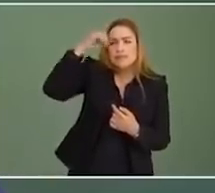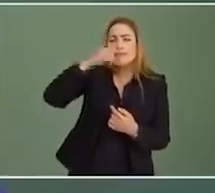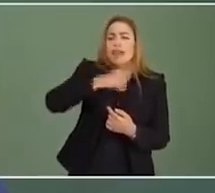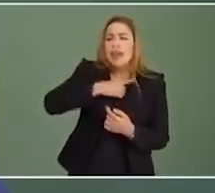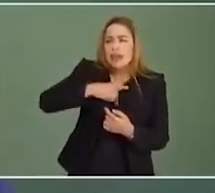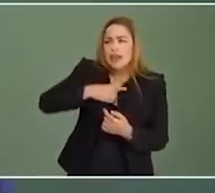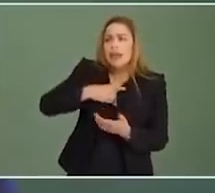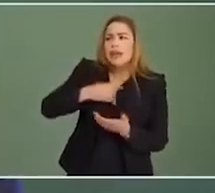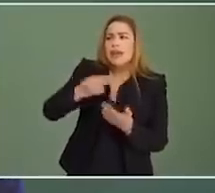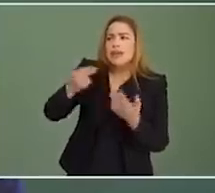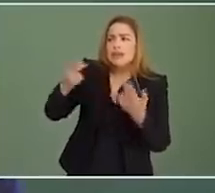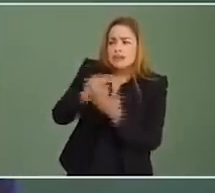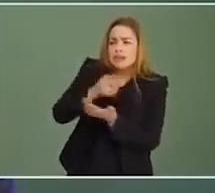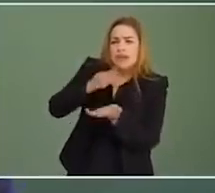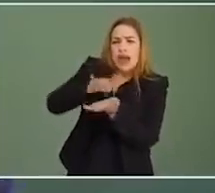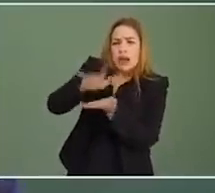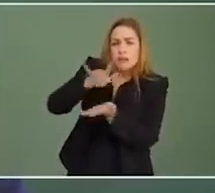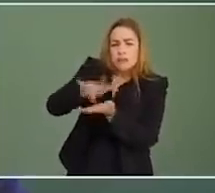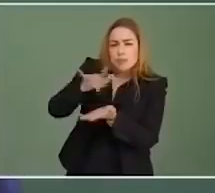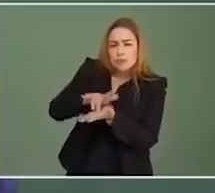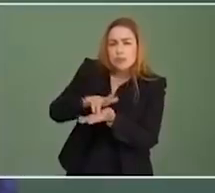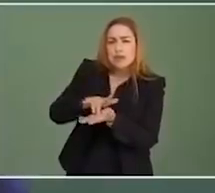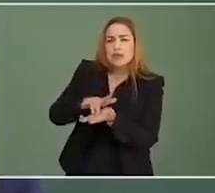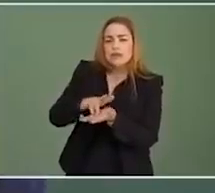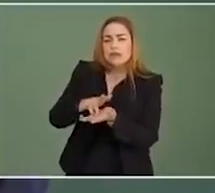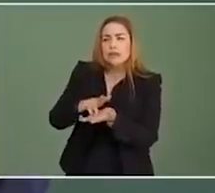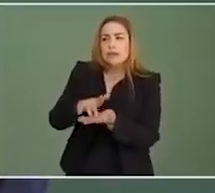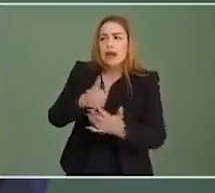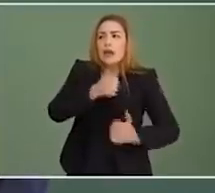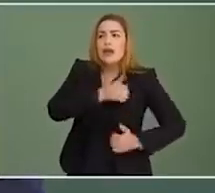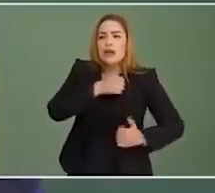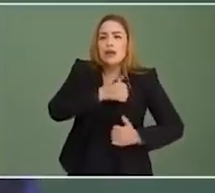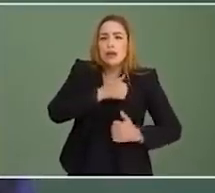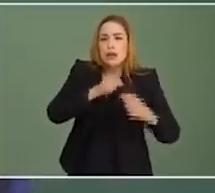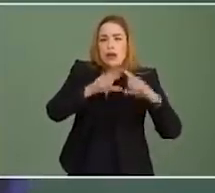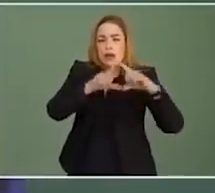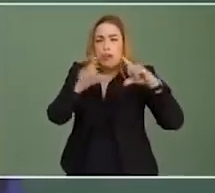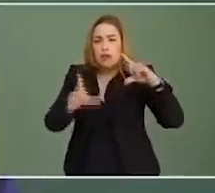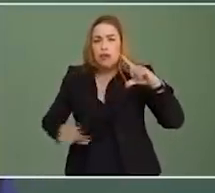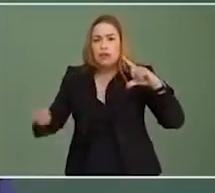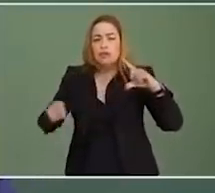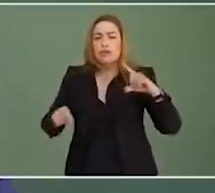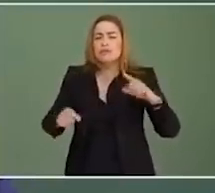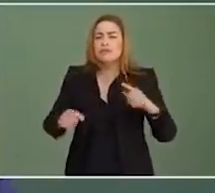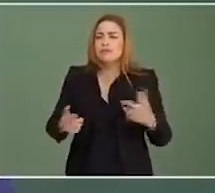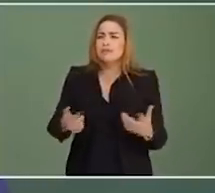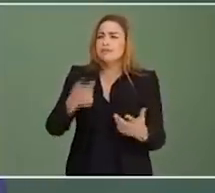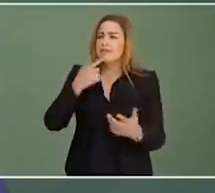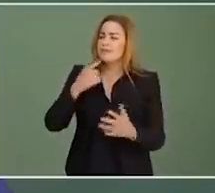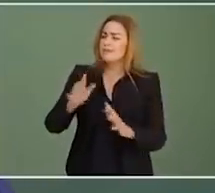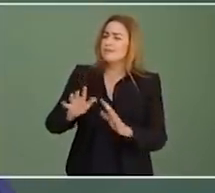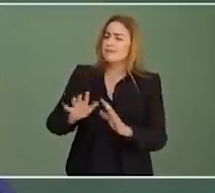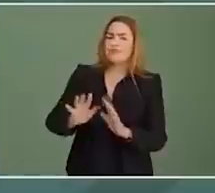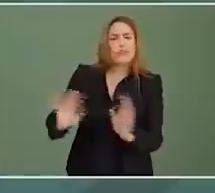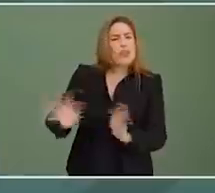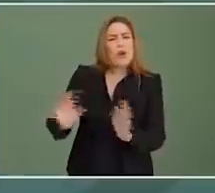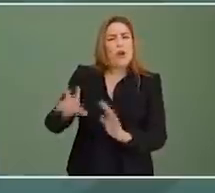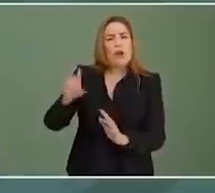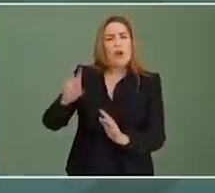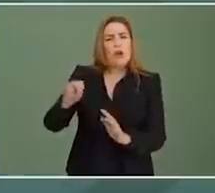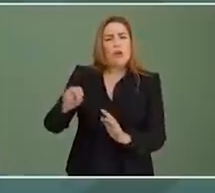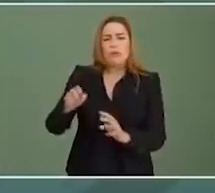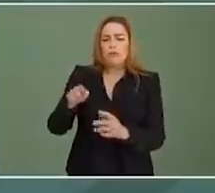nacional pero los legisladores dicen no porque son dos visiones distintas